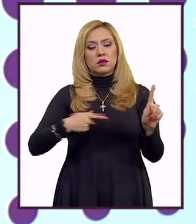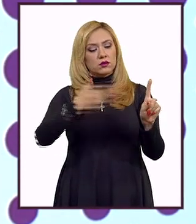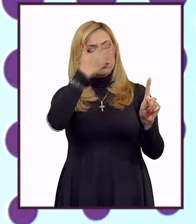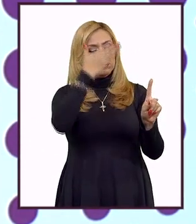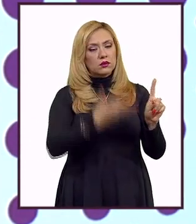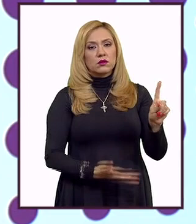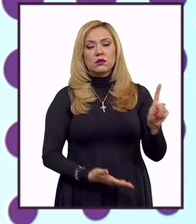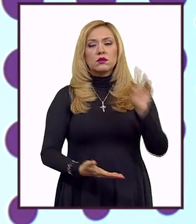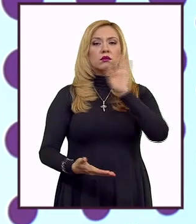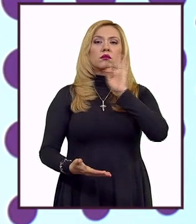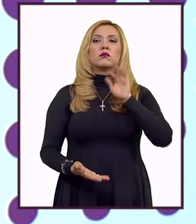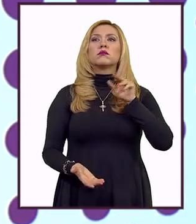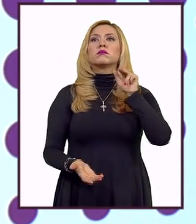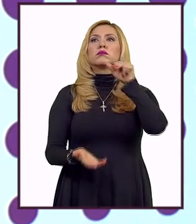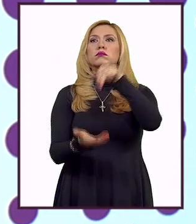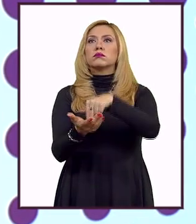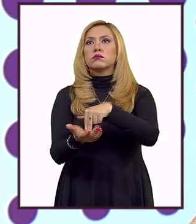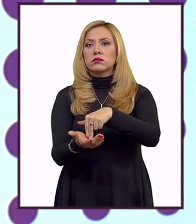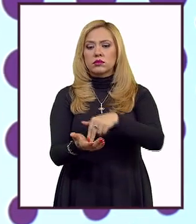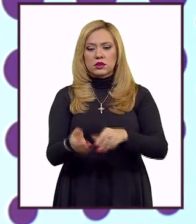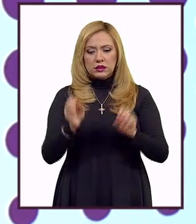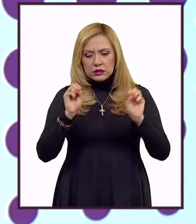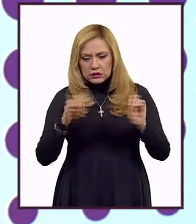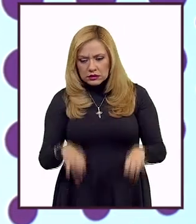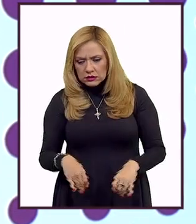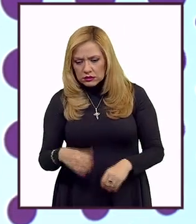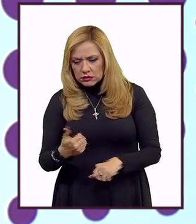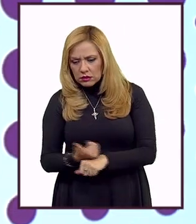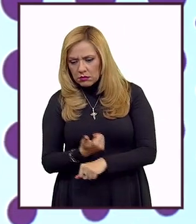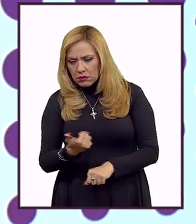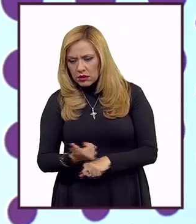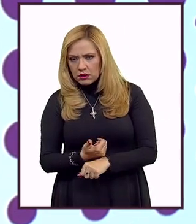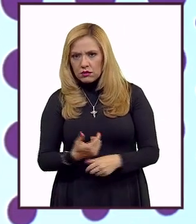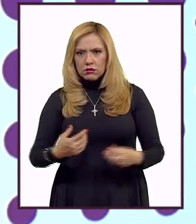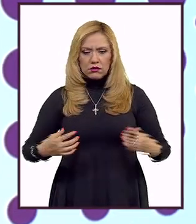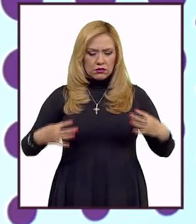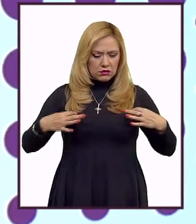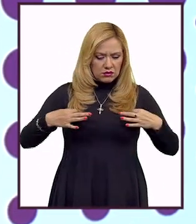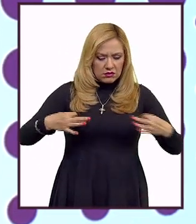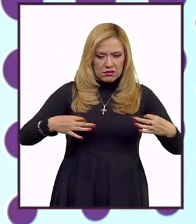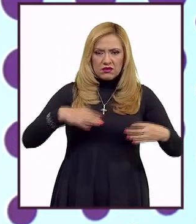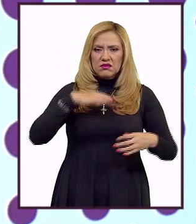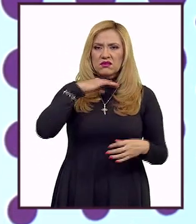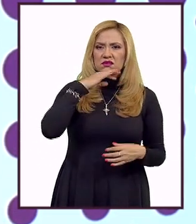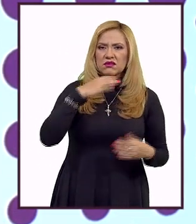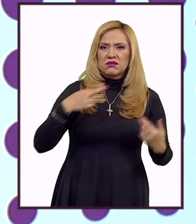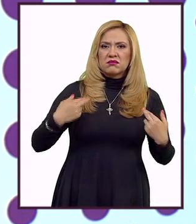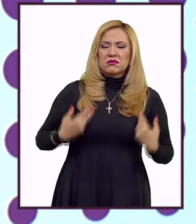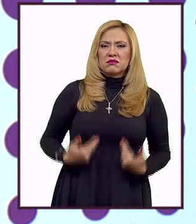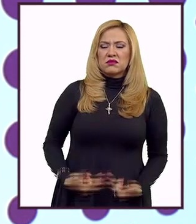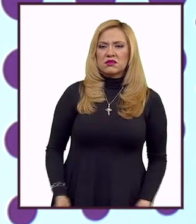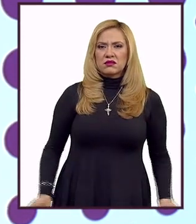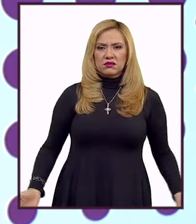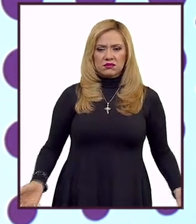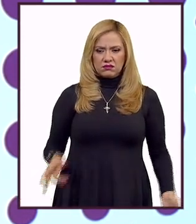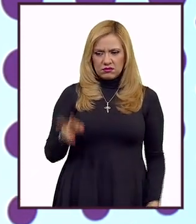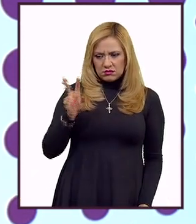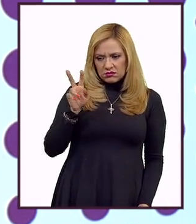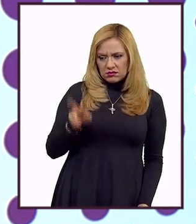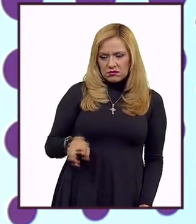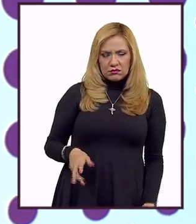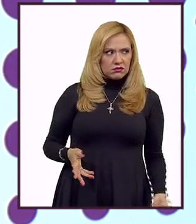a una audiencia sin zapatos y sin vestimenta adecuada, si no me equivoco. Pero al parecer,